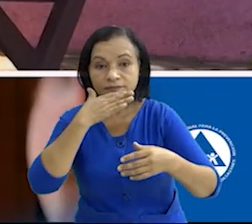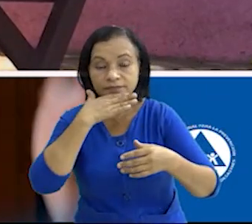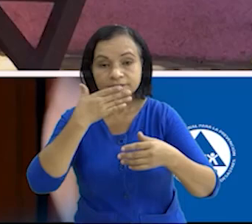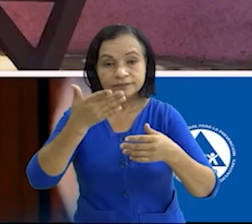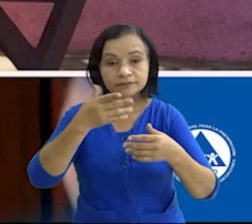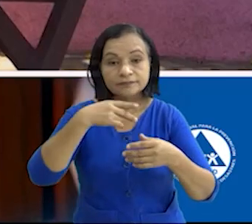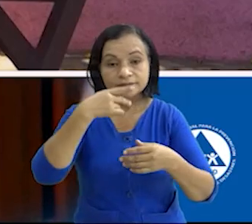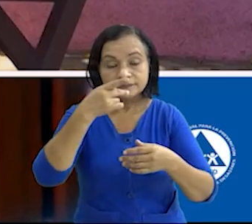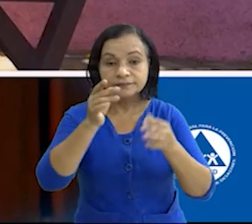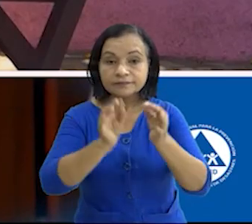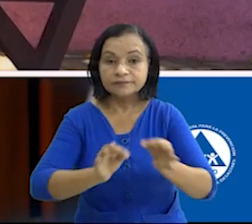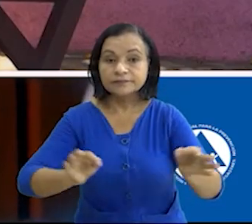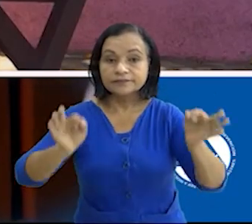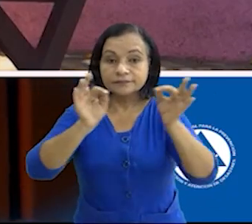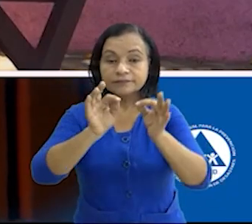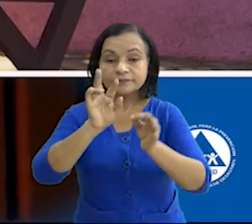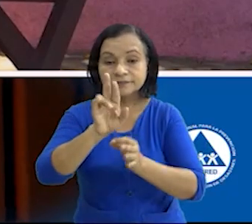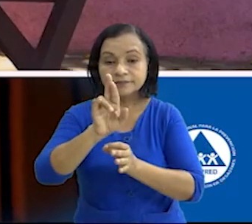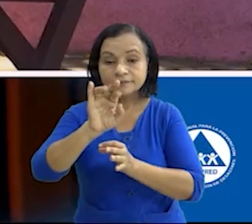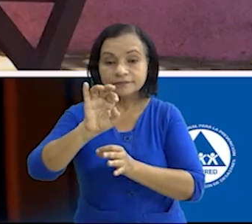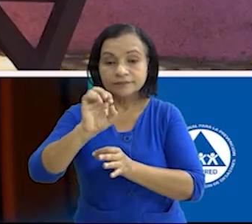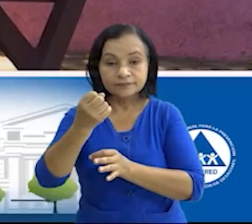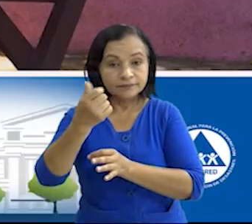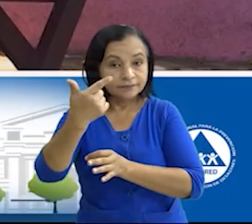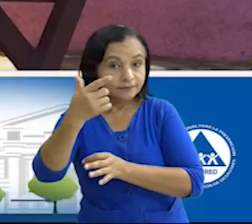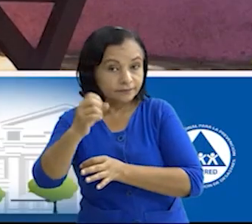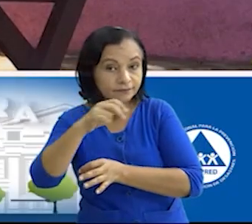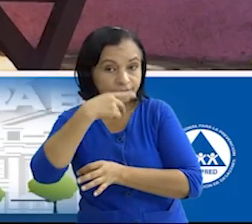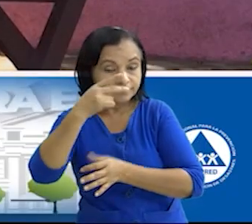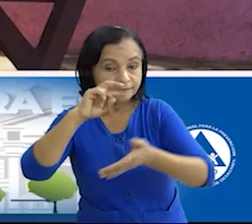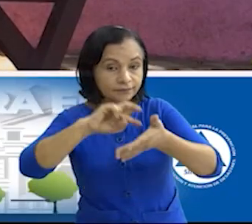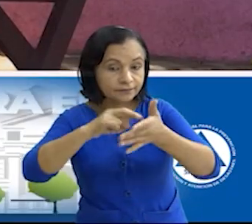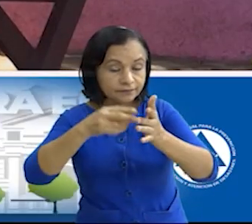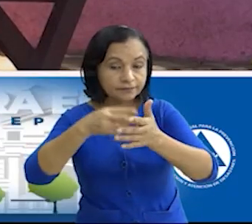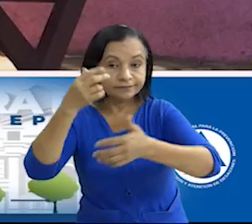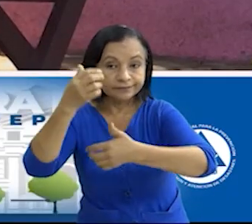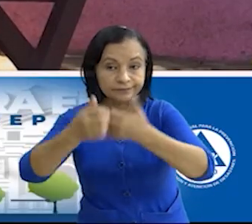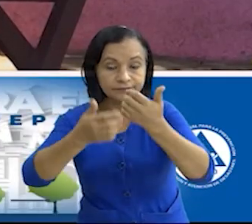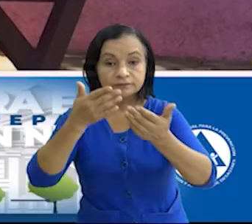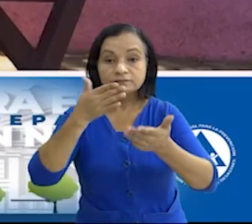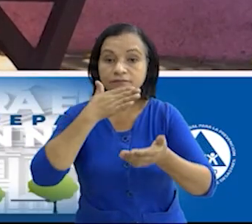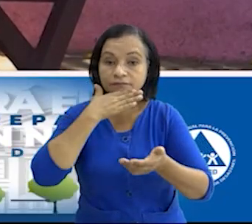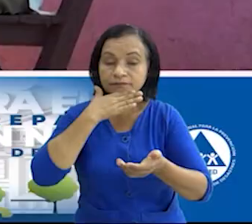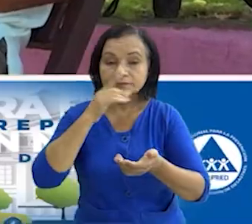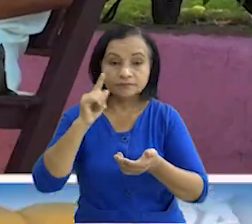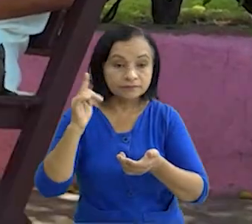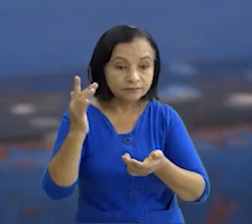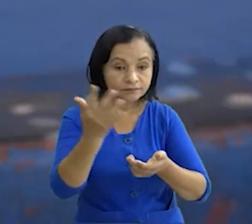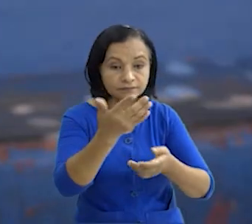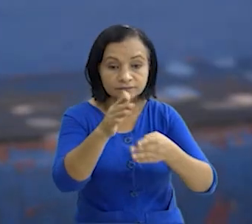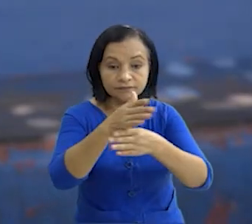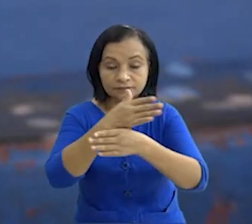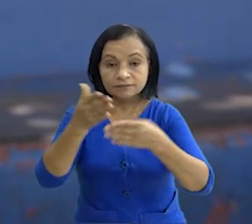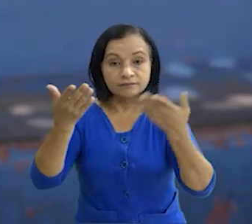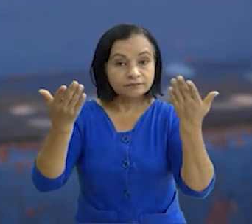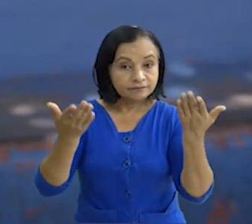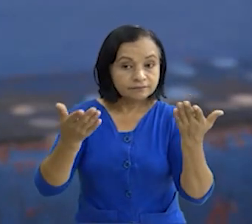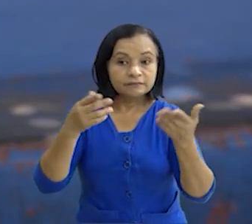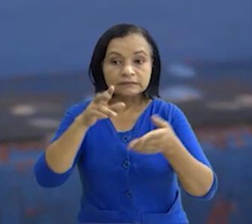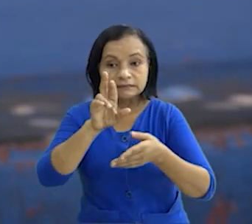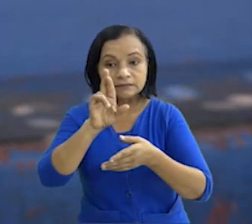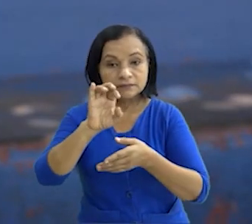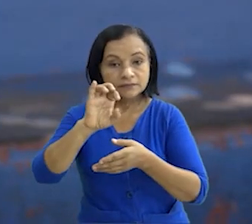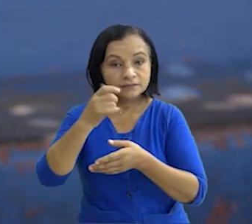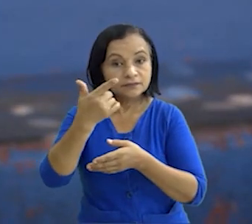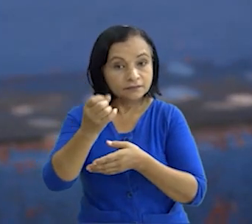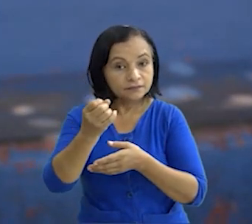Esa palabrita es importante, el riesgo. Toda acción tiene un riesgo. Toda situación física tiene un